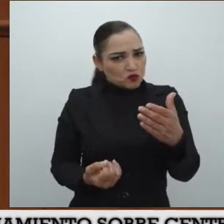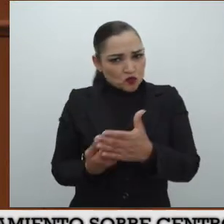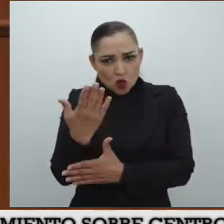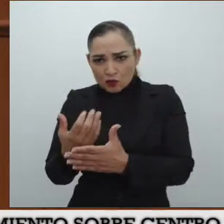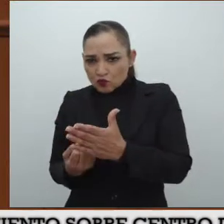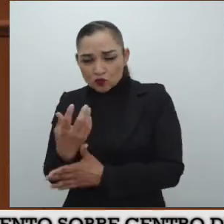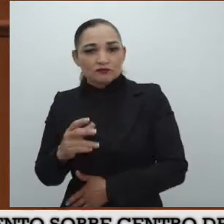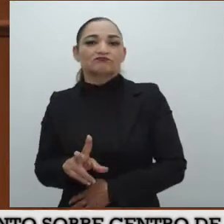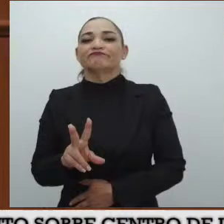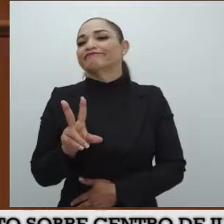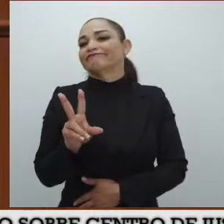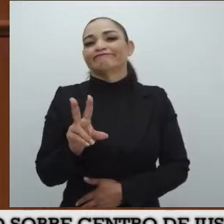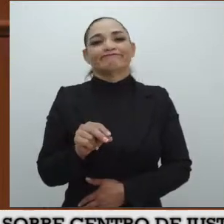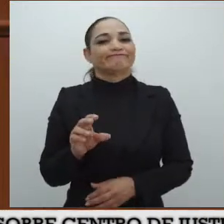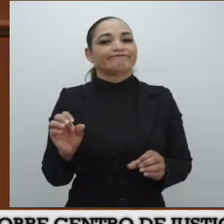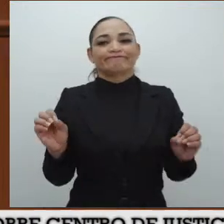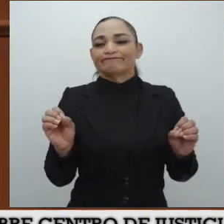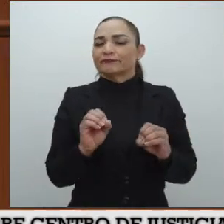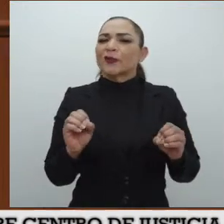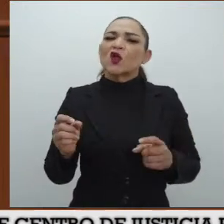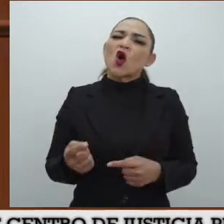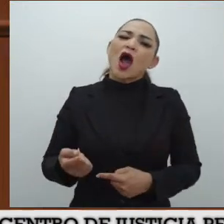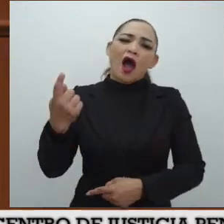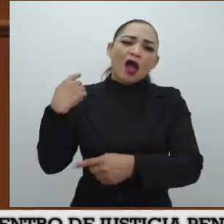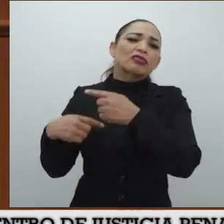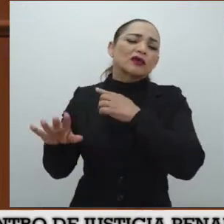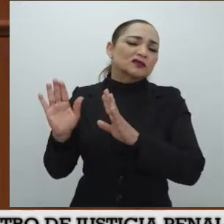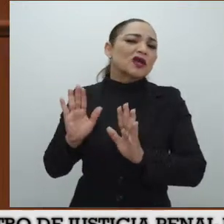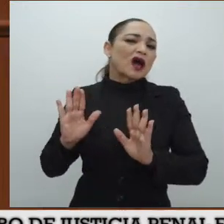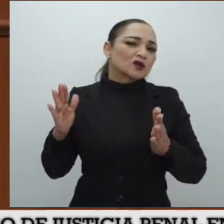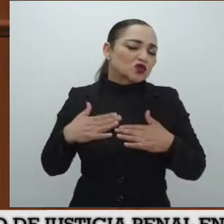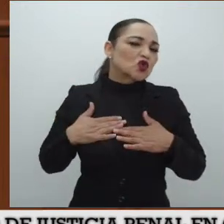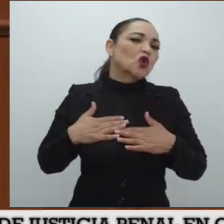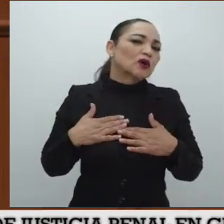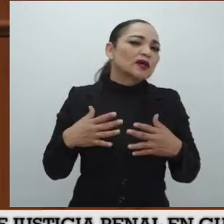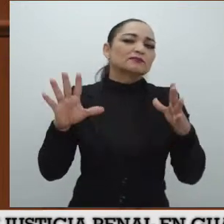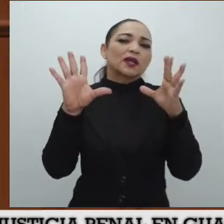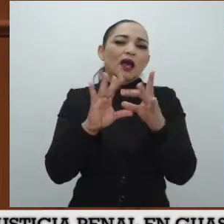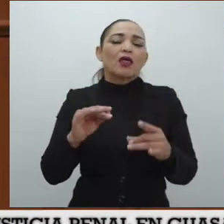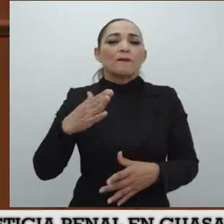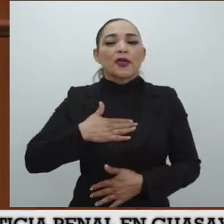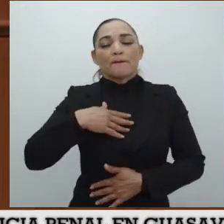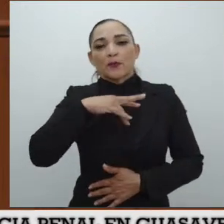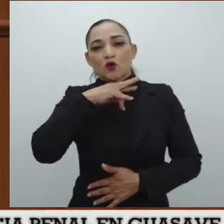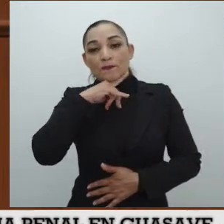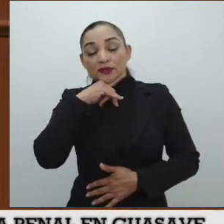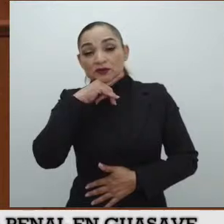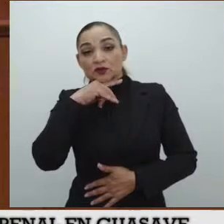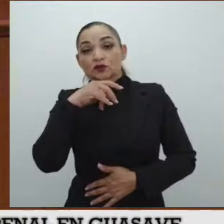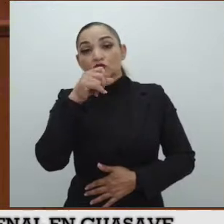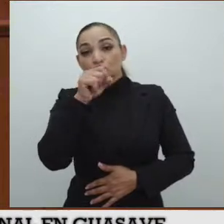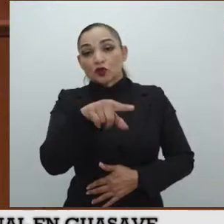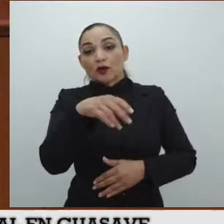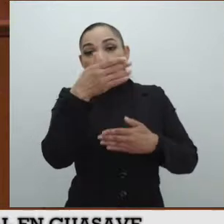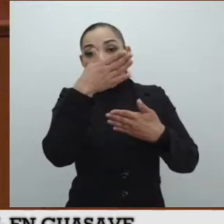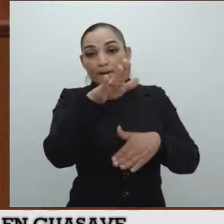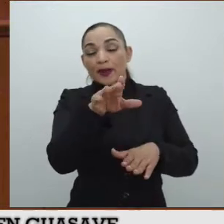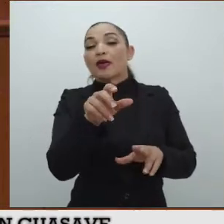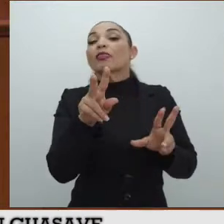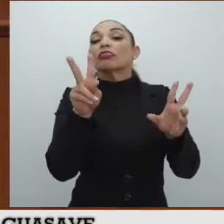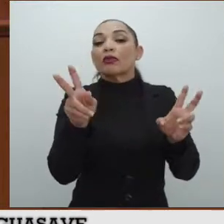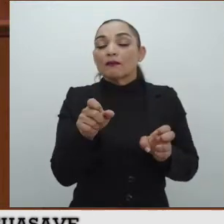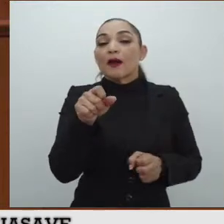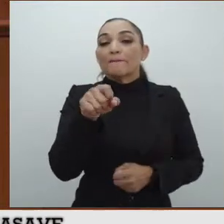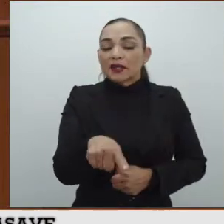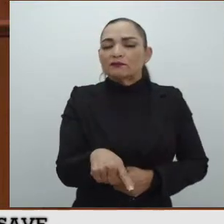otros momentos he manifestado mi preocupación sobre esta situación, pero también he escuchado en esta tribuna,